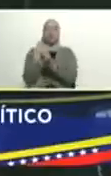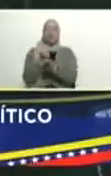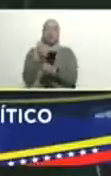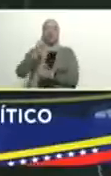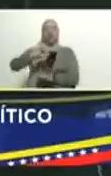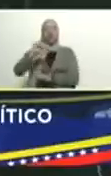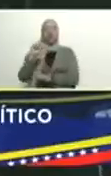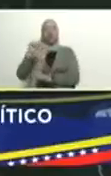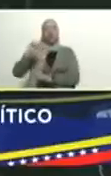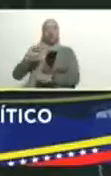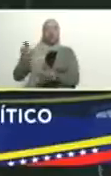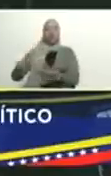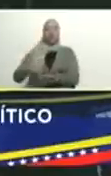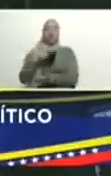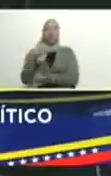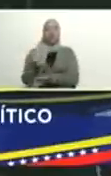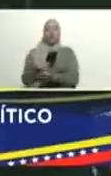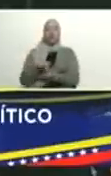Policía Nacional.